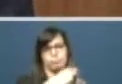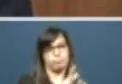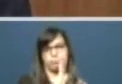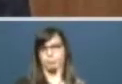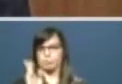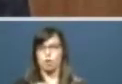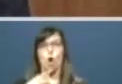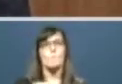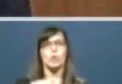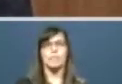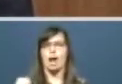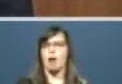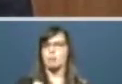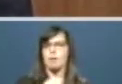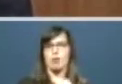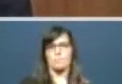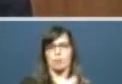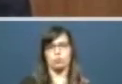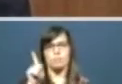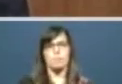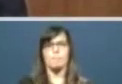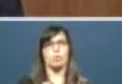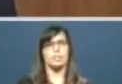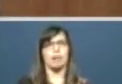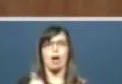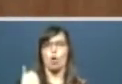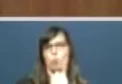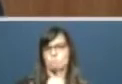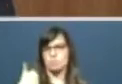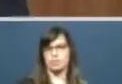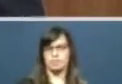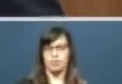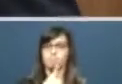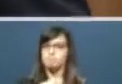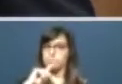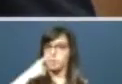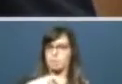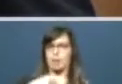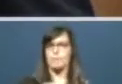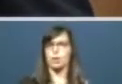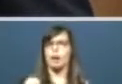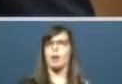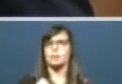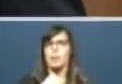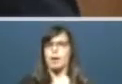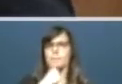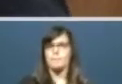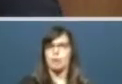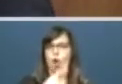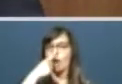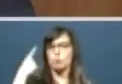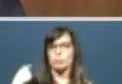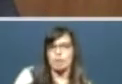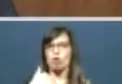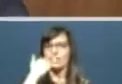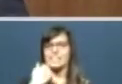activas de empleo y las políticas de competitividad nuestras políticas activas de empleo han alcanzado en 2013 a casi 46 mil